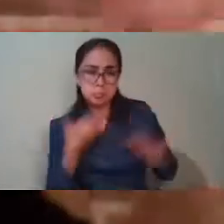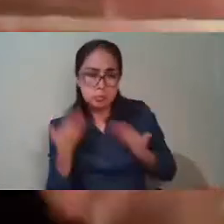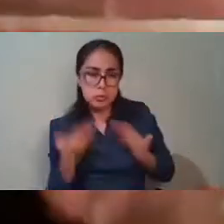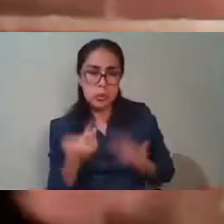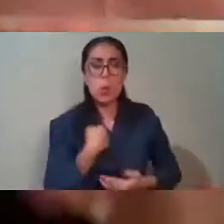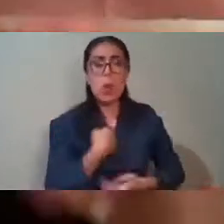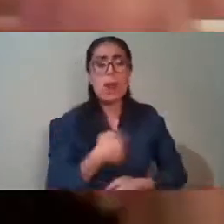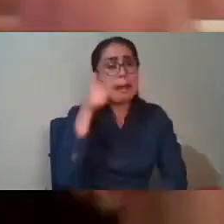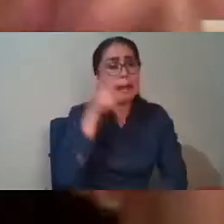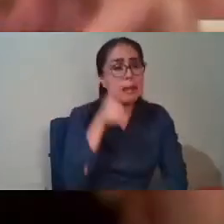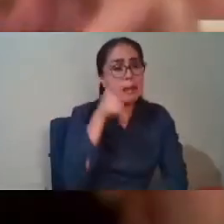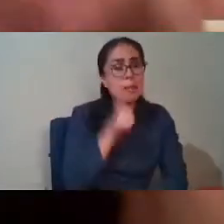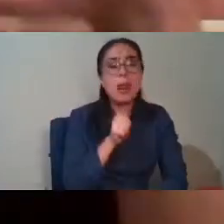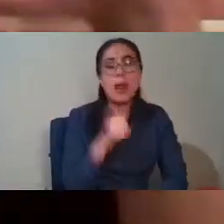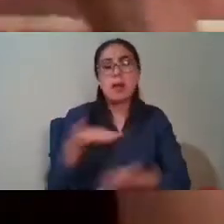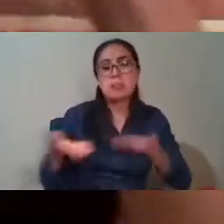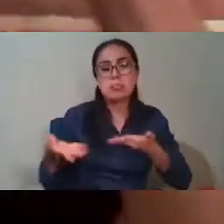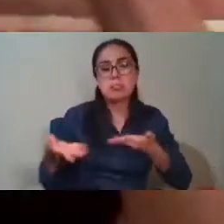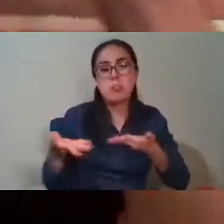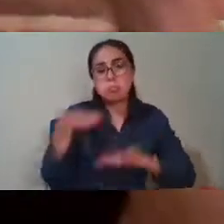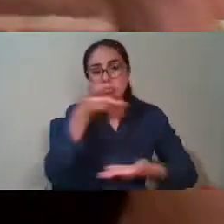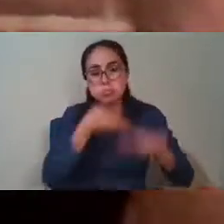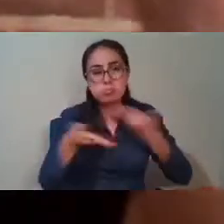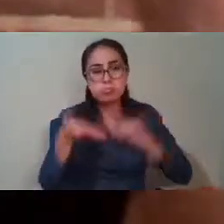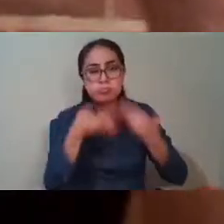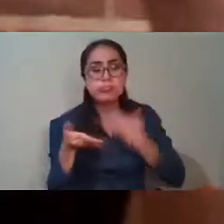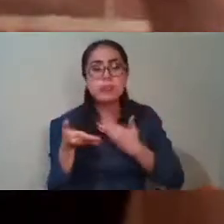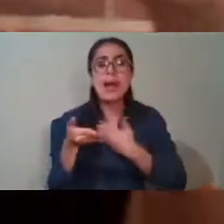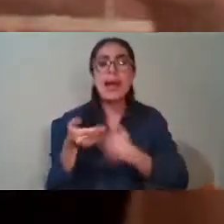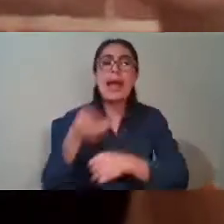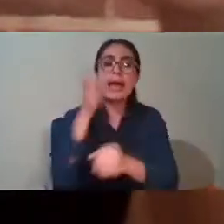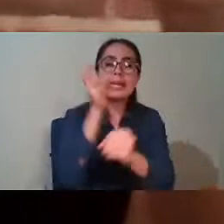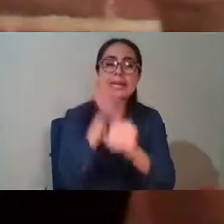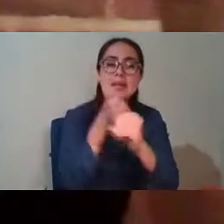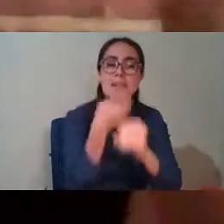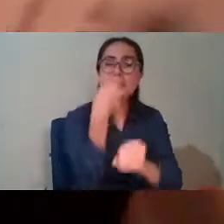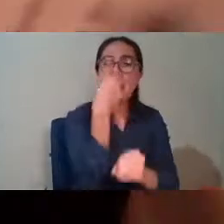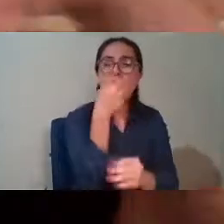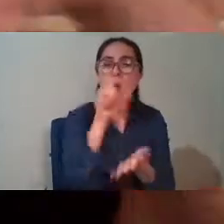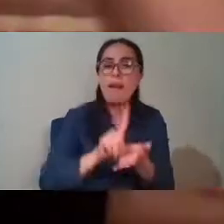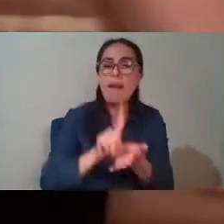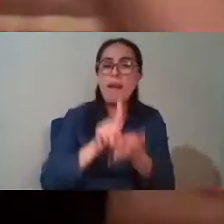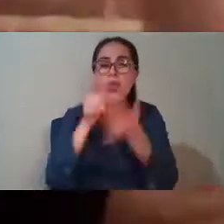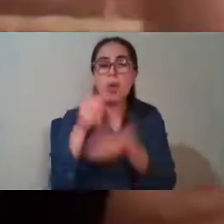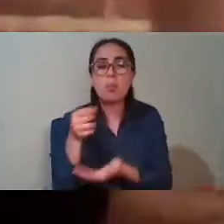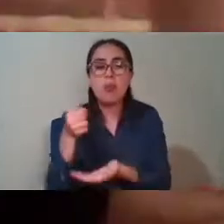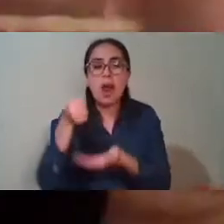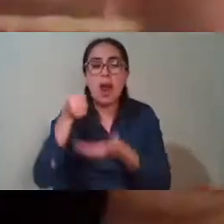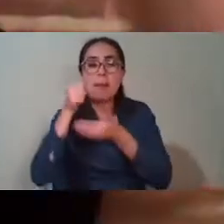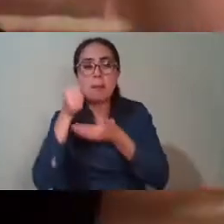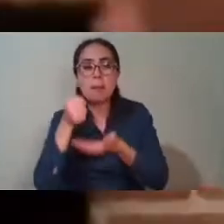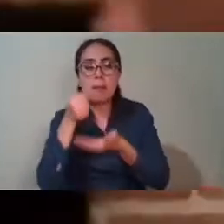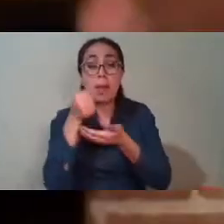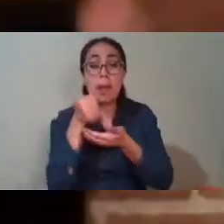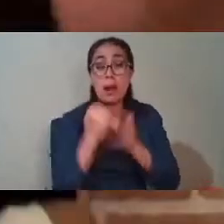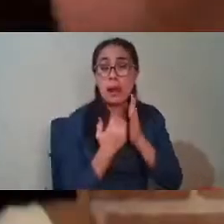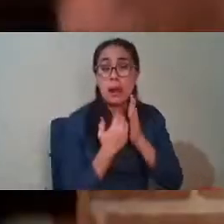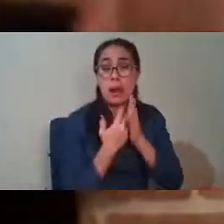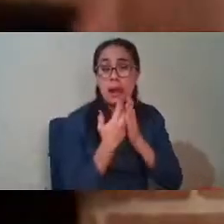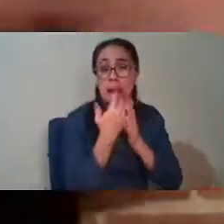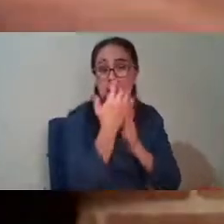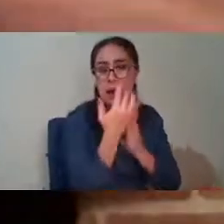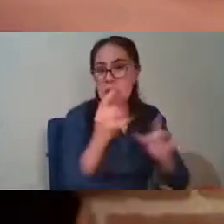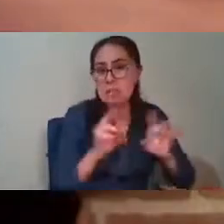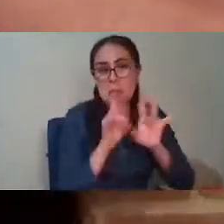medio litro de cerveza. El alcohol es un extraordinario compañero de la ficción. No en gran cantidad, porque o nos duerme, o